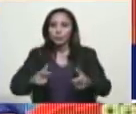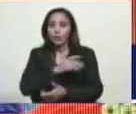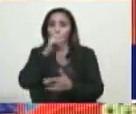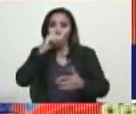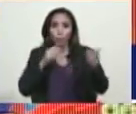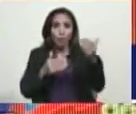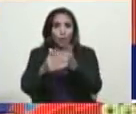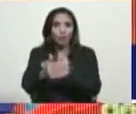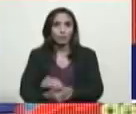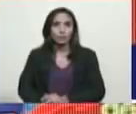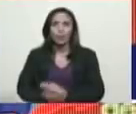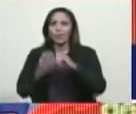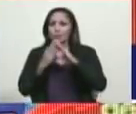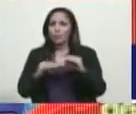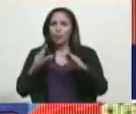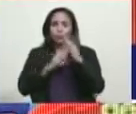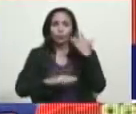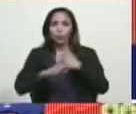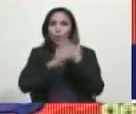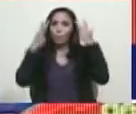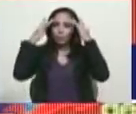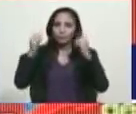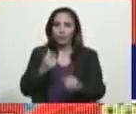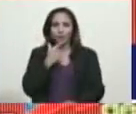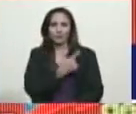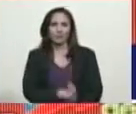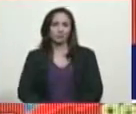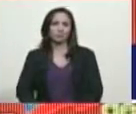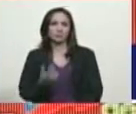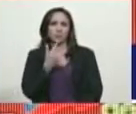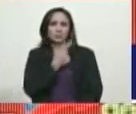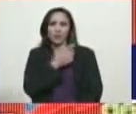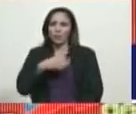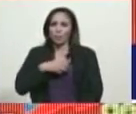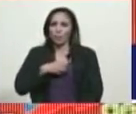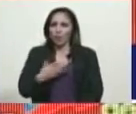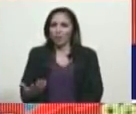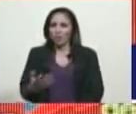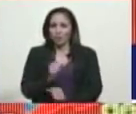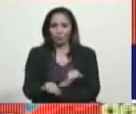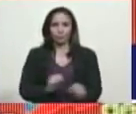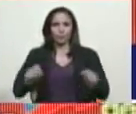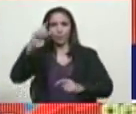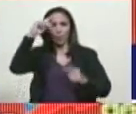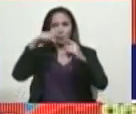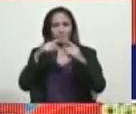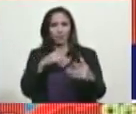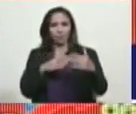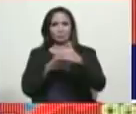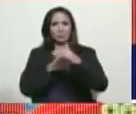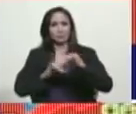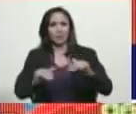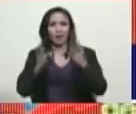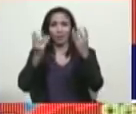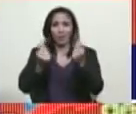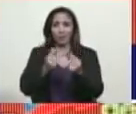Y todos los expertos en la materia le decían, no, comandante, no se puede pasar de esa meta por tal cosa. Y le echaban